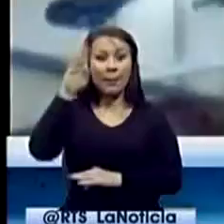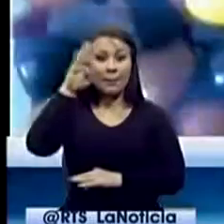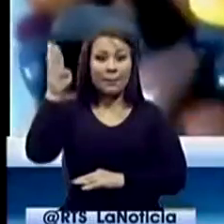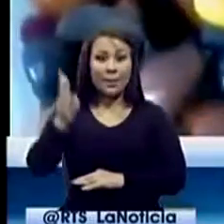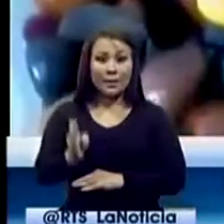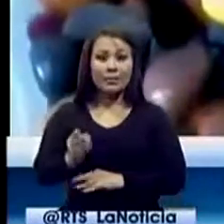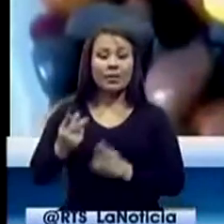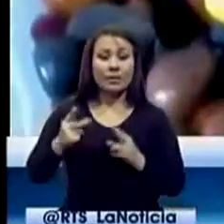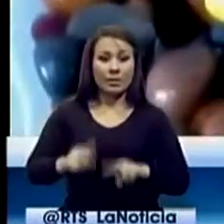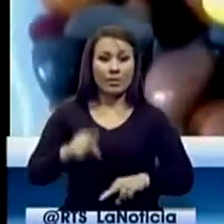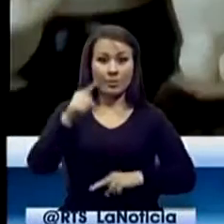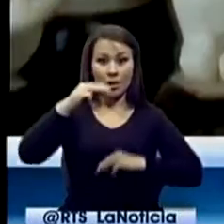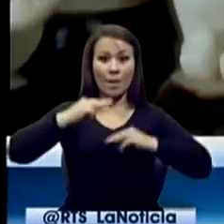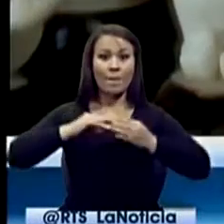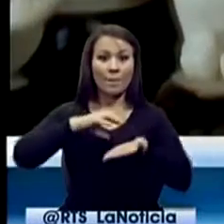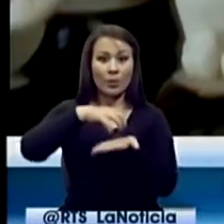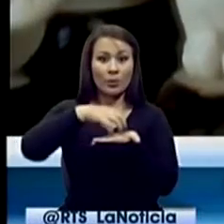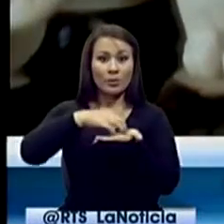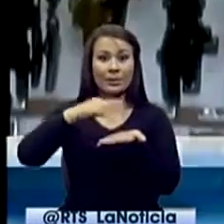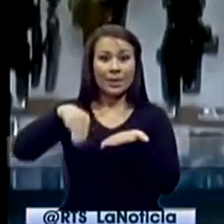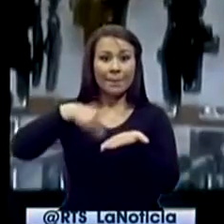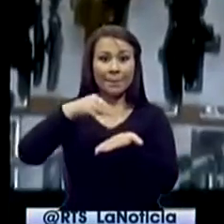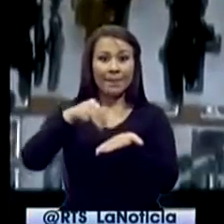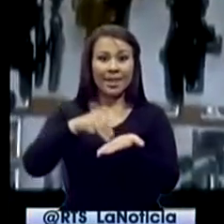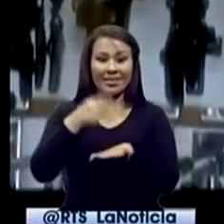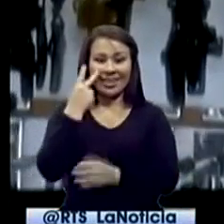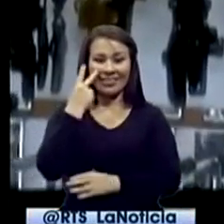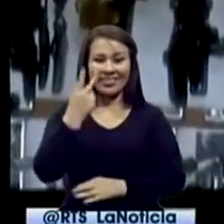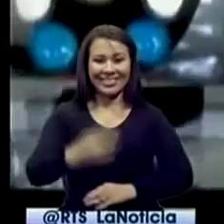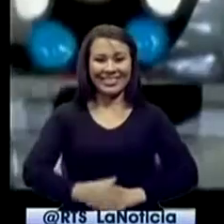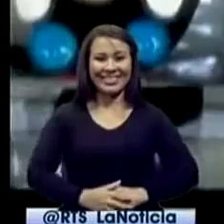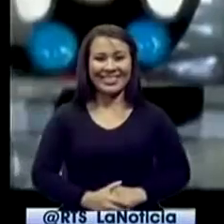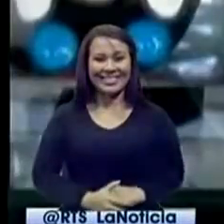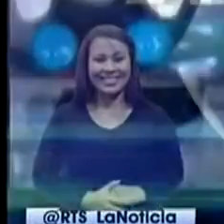Desde la provincia de Manabí informó Johnny Armendáriz.